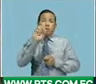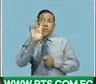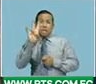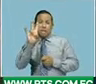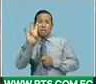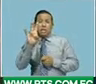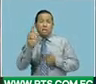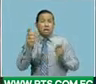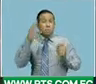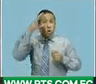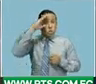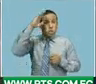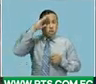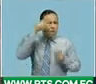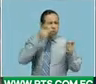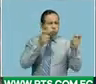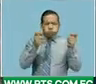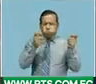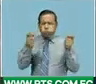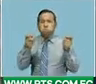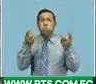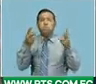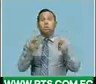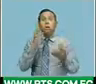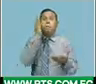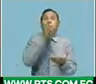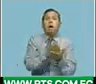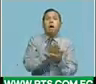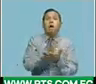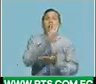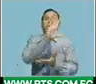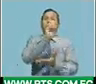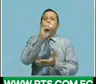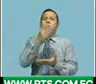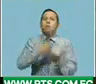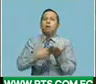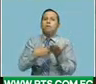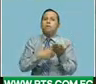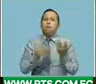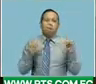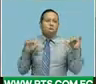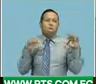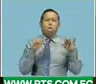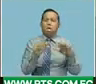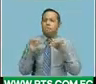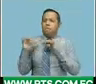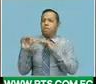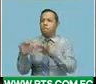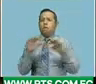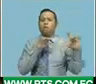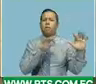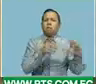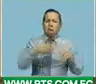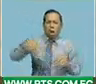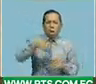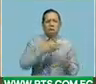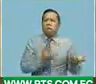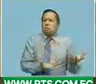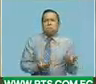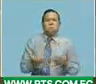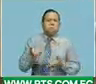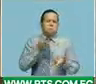además hemos suspendido 500 reuniones. Reuniones donde, dice Valareso, se registran gran consumo de bebidas